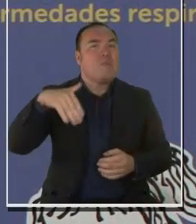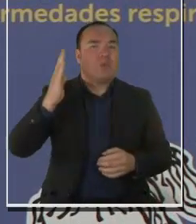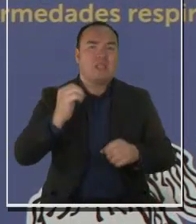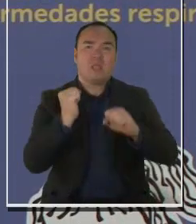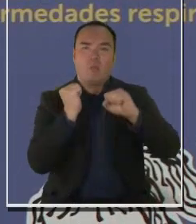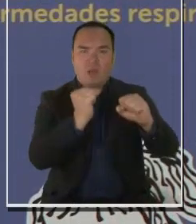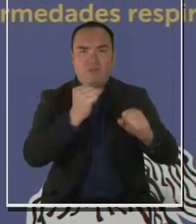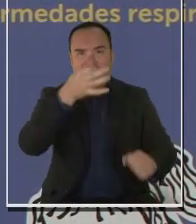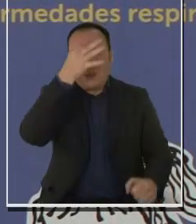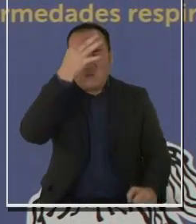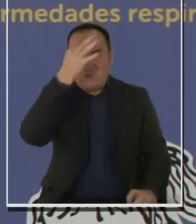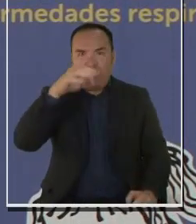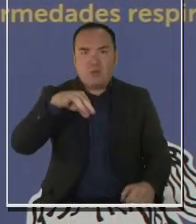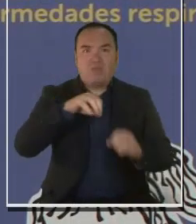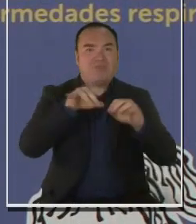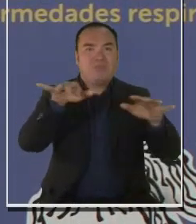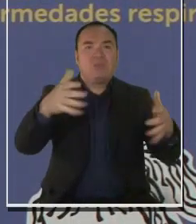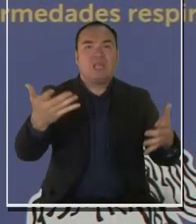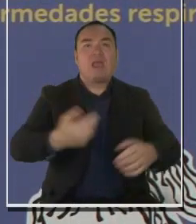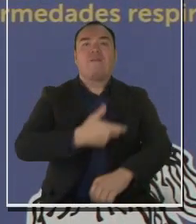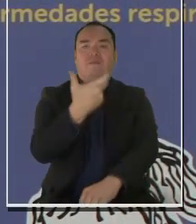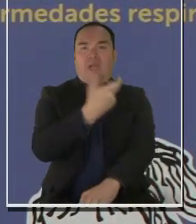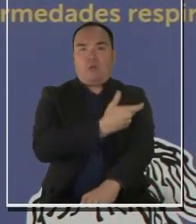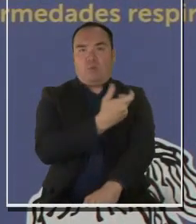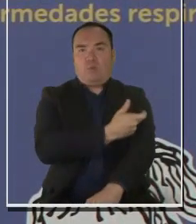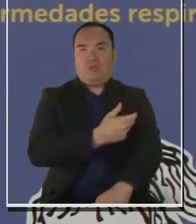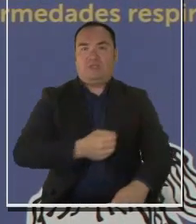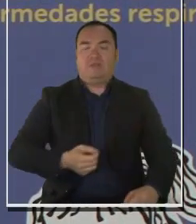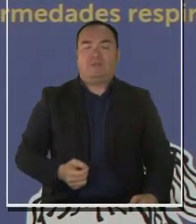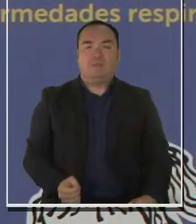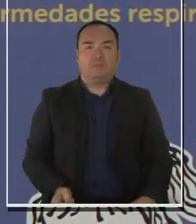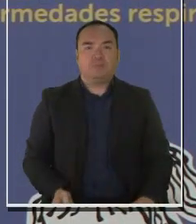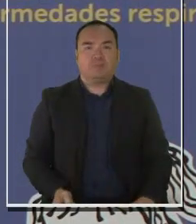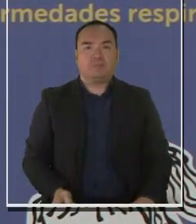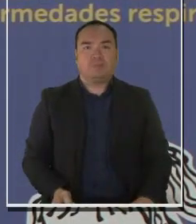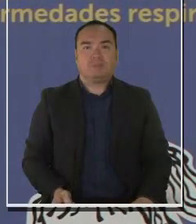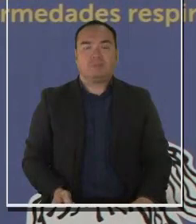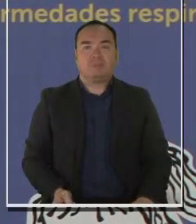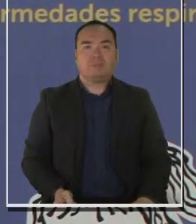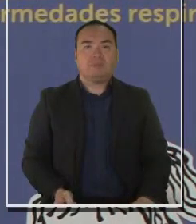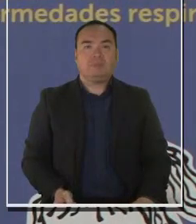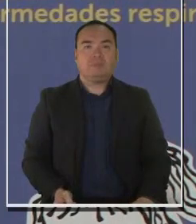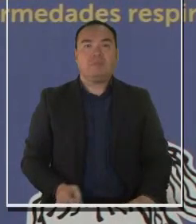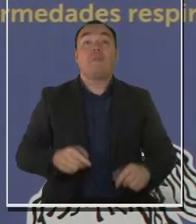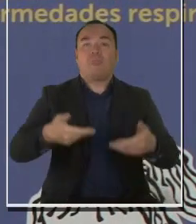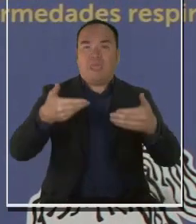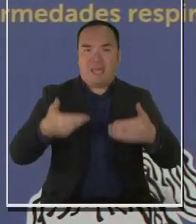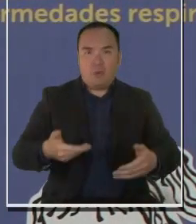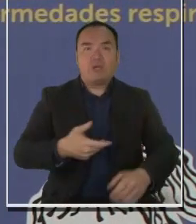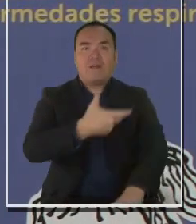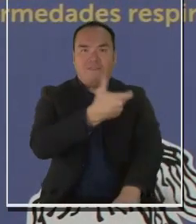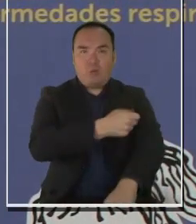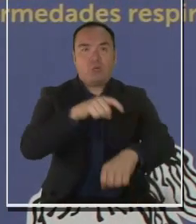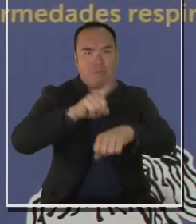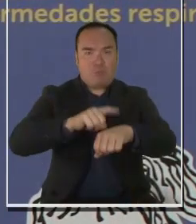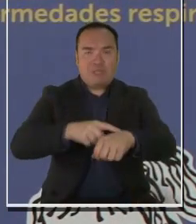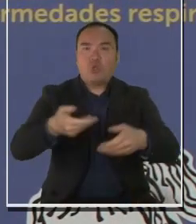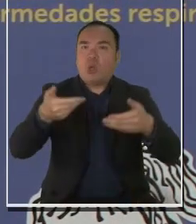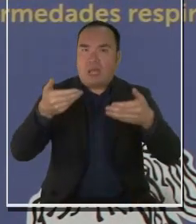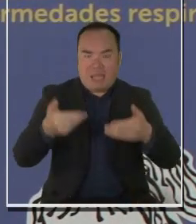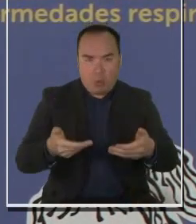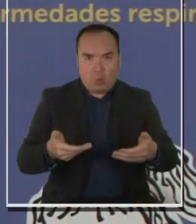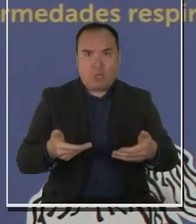virus respiratorio es la vacunación. La vacunación es ahora el momento de